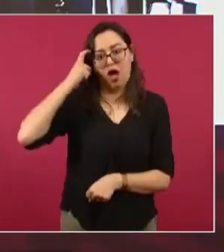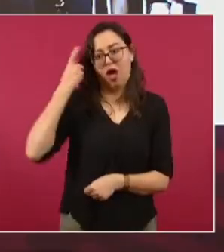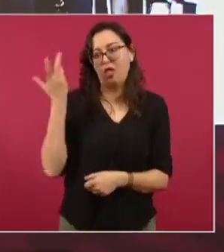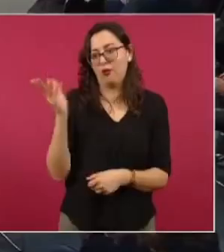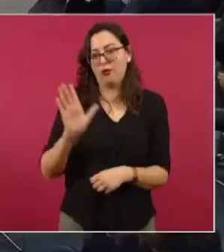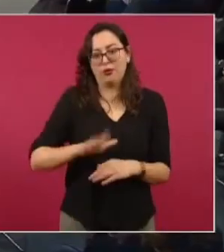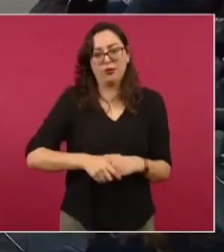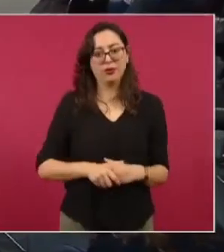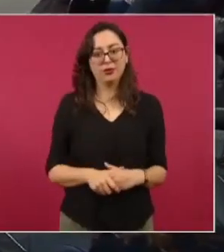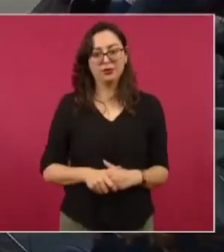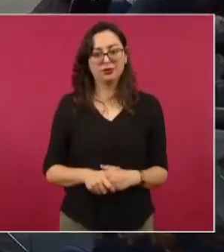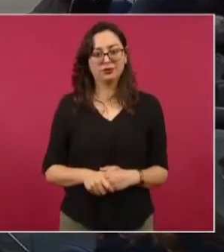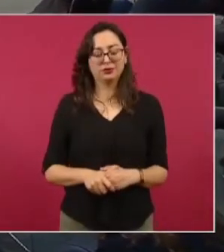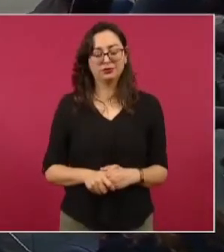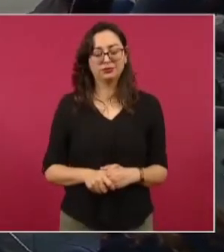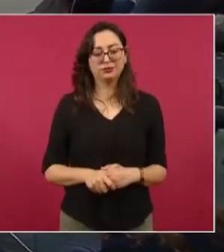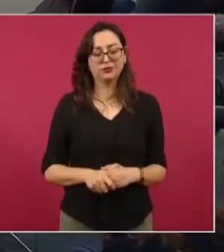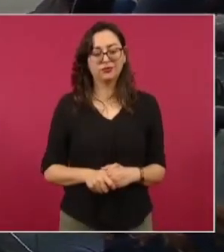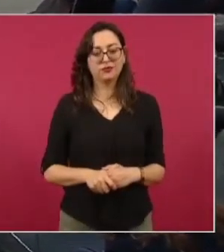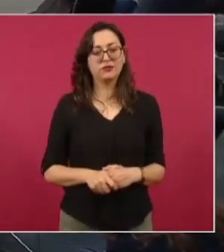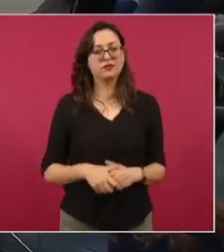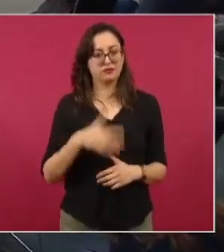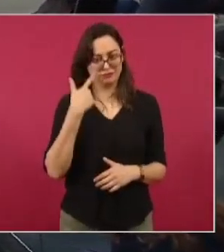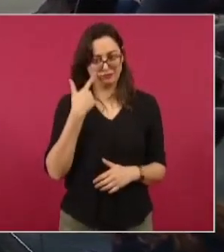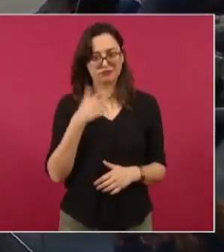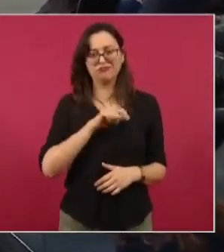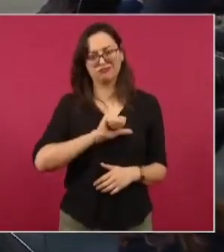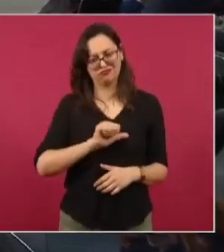a ver ponme la otra